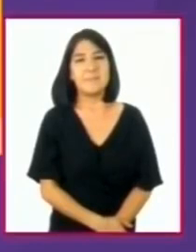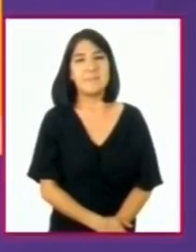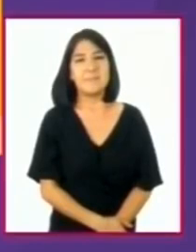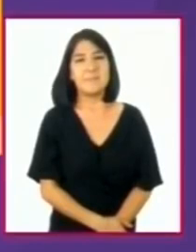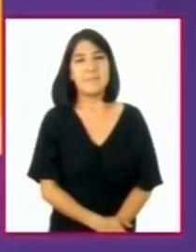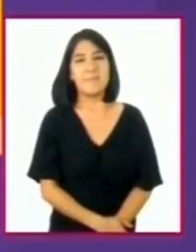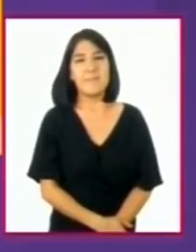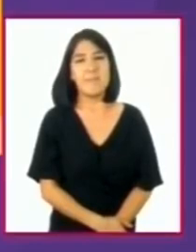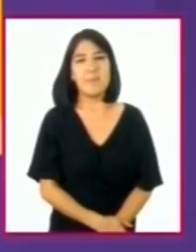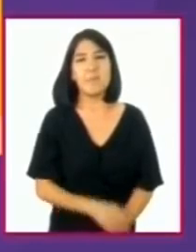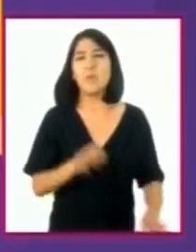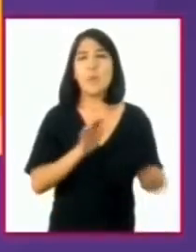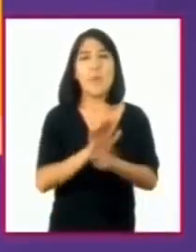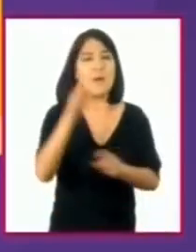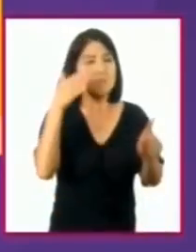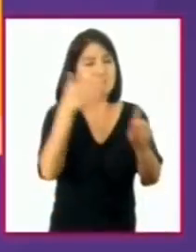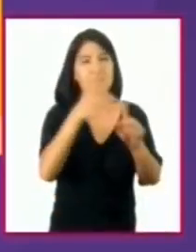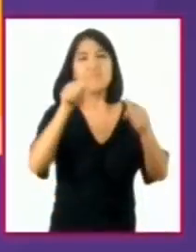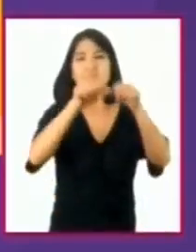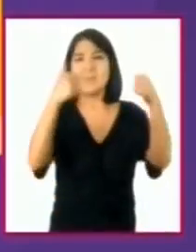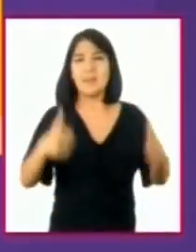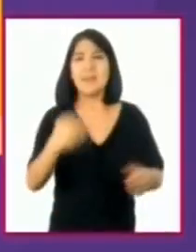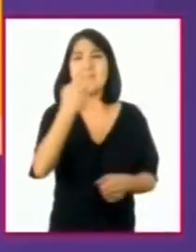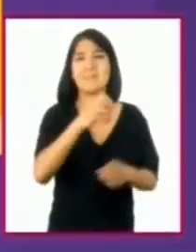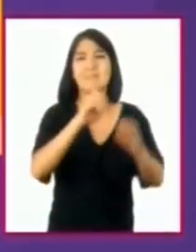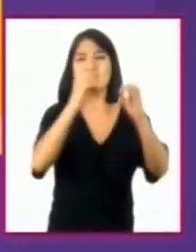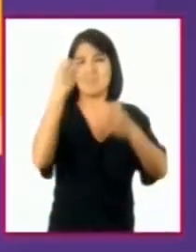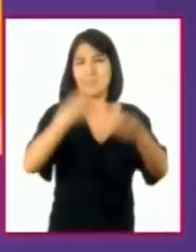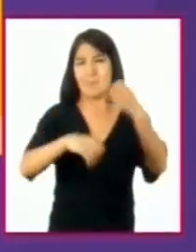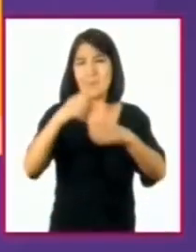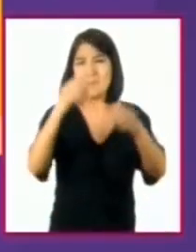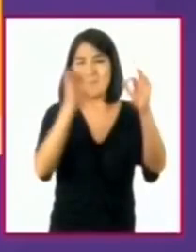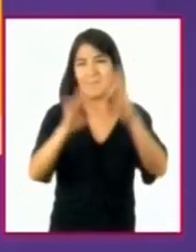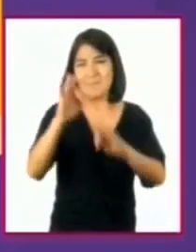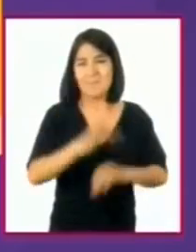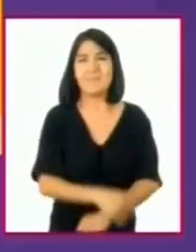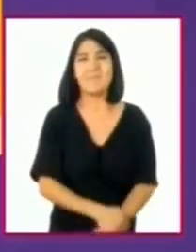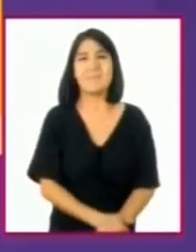¿A qué disciplina artística corresponde esta obra?